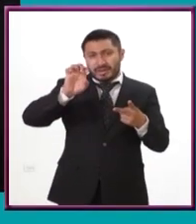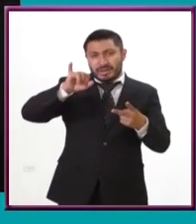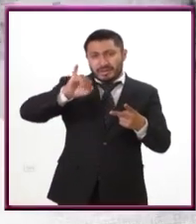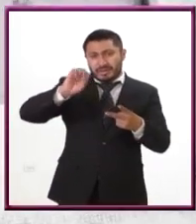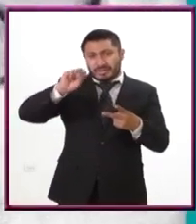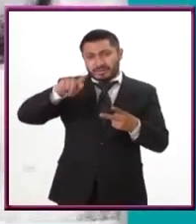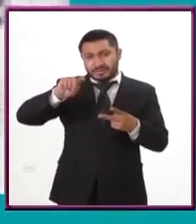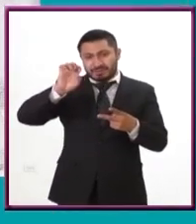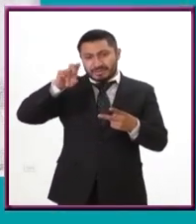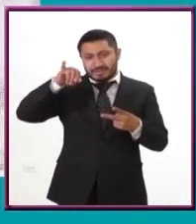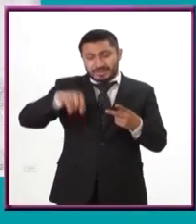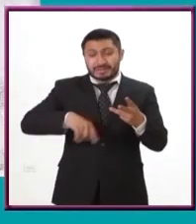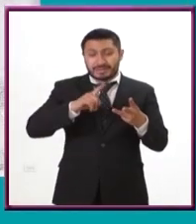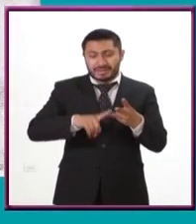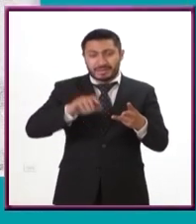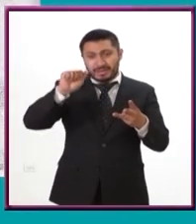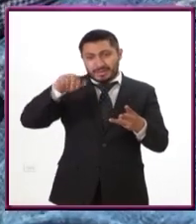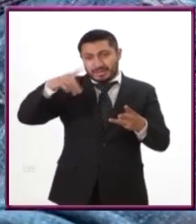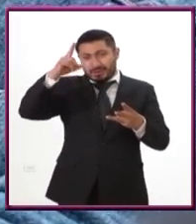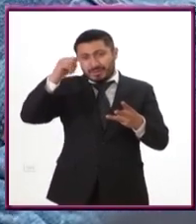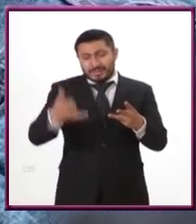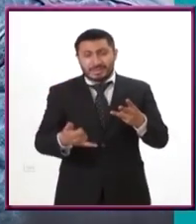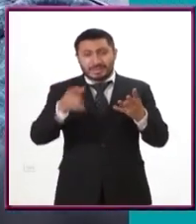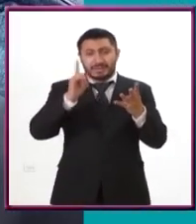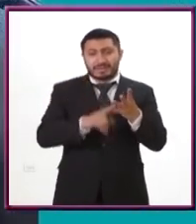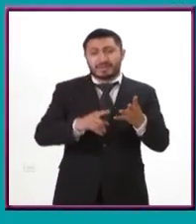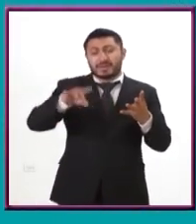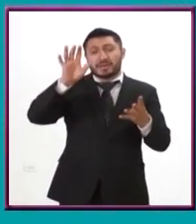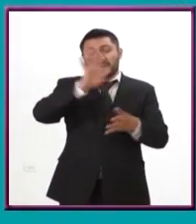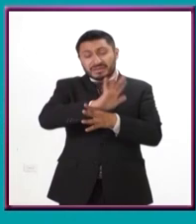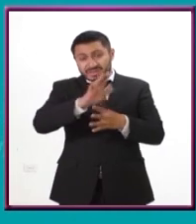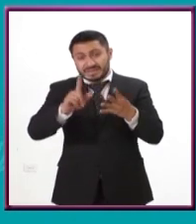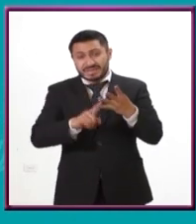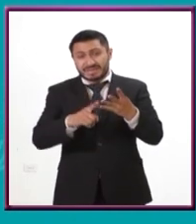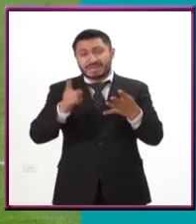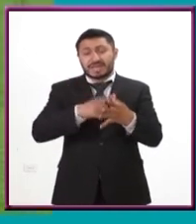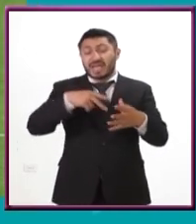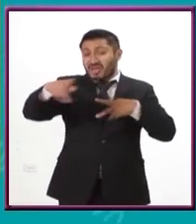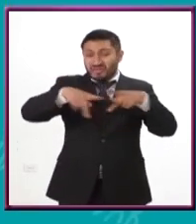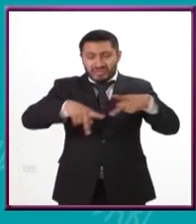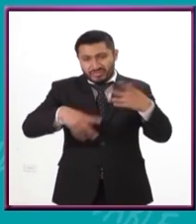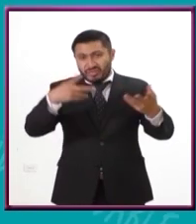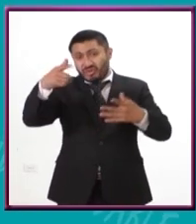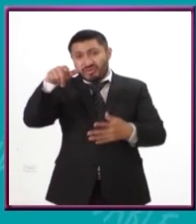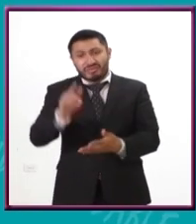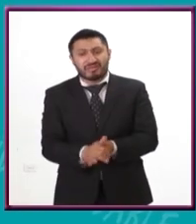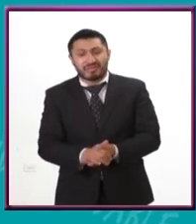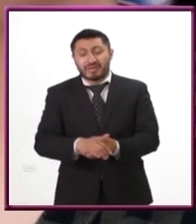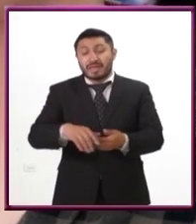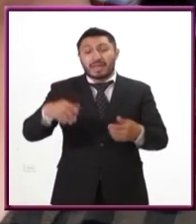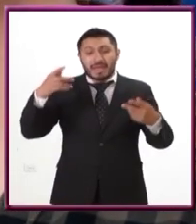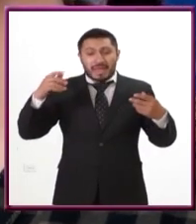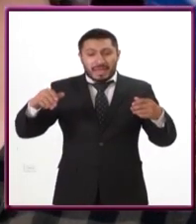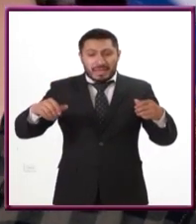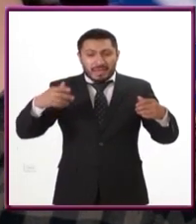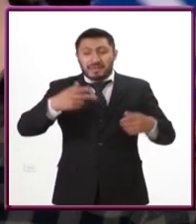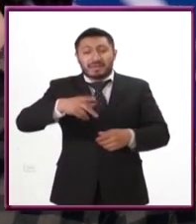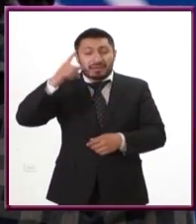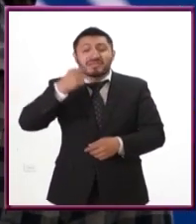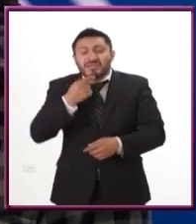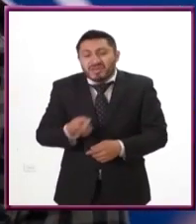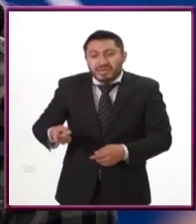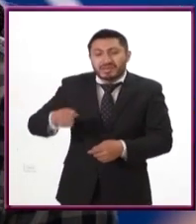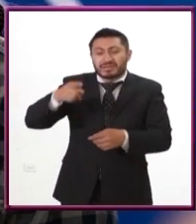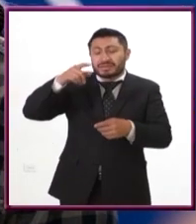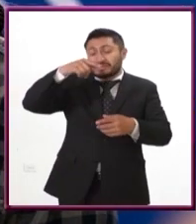Einstein, el artista Andy Warhol, el cineasta Steven Spielberg, el futbolista Lionel Messi y la activista